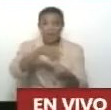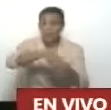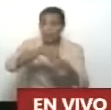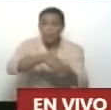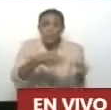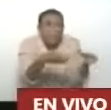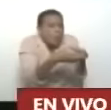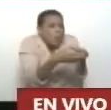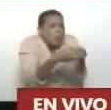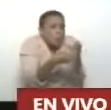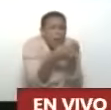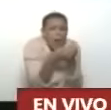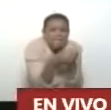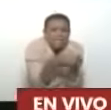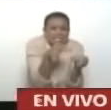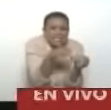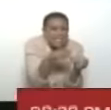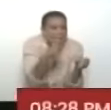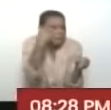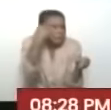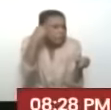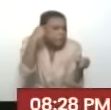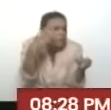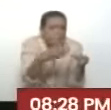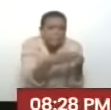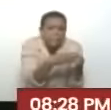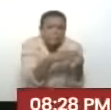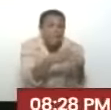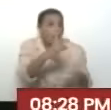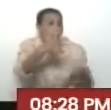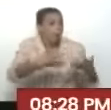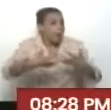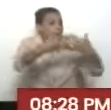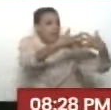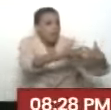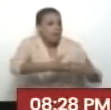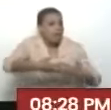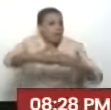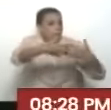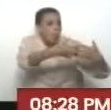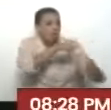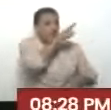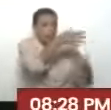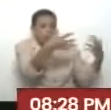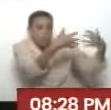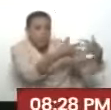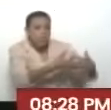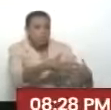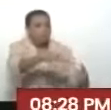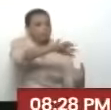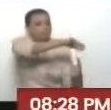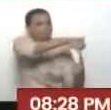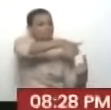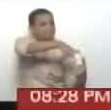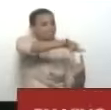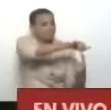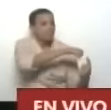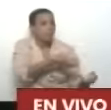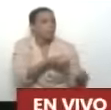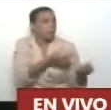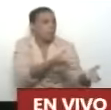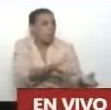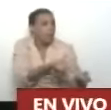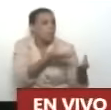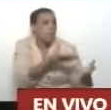Es un sector extremista de la derecha así venezolana. Así es. Que los gringos los tienen, ¿cómo se llama esto, vale? Mal acostumbrados